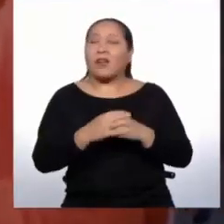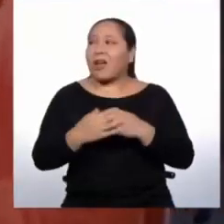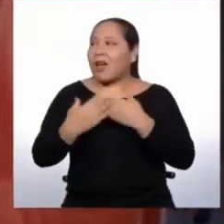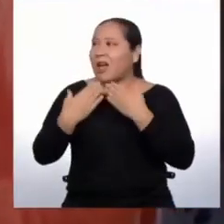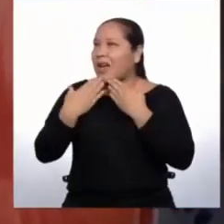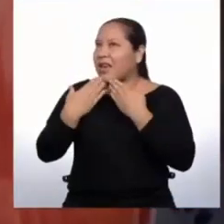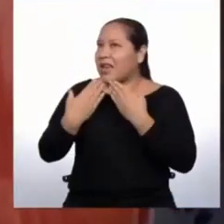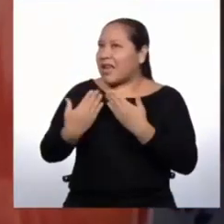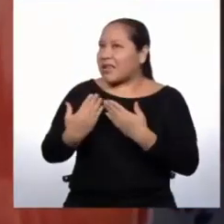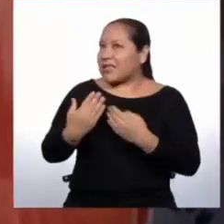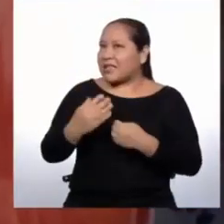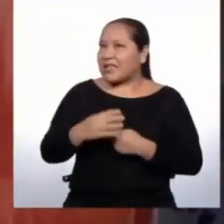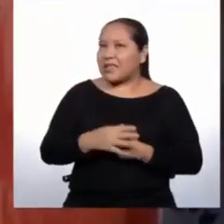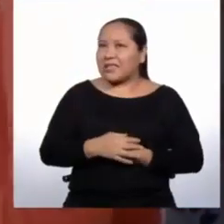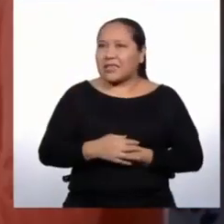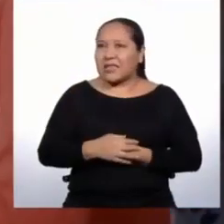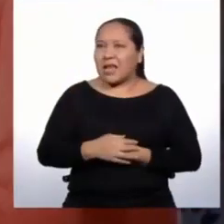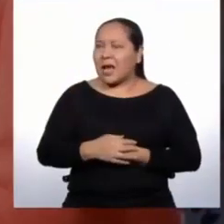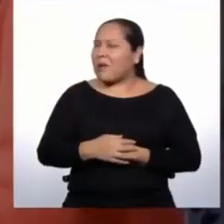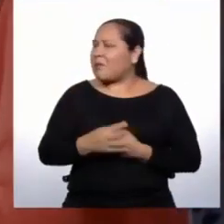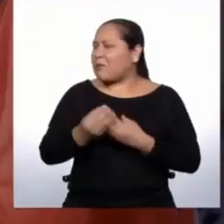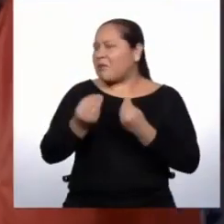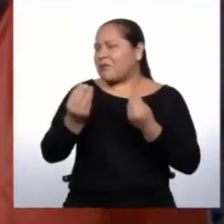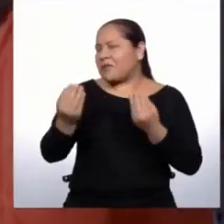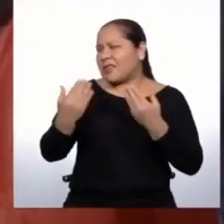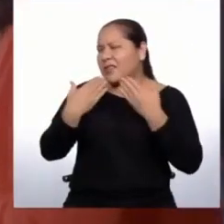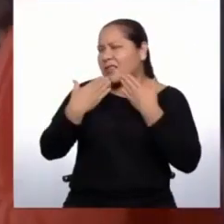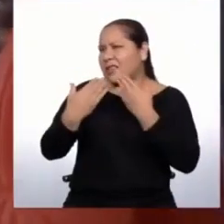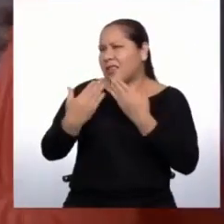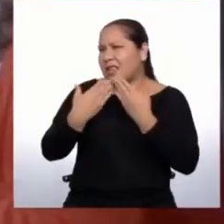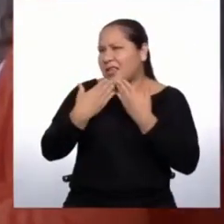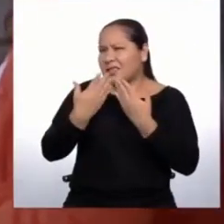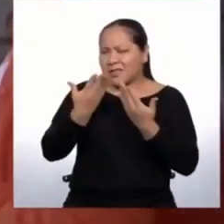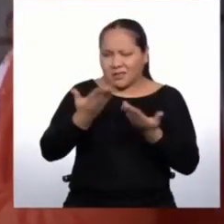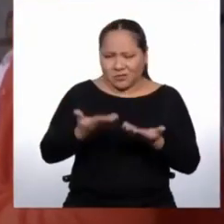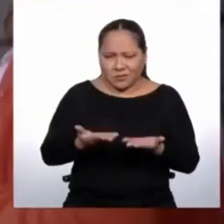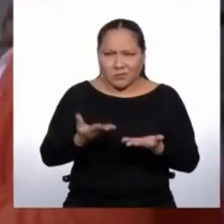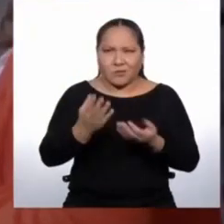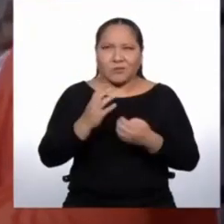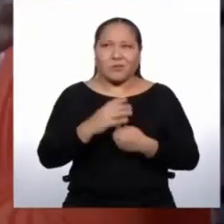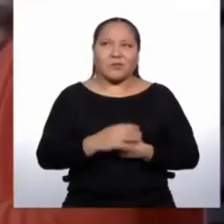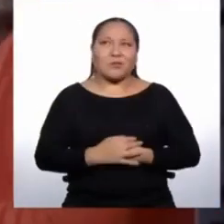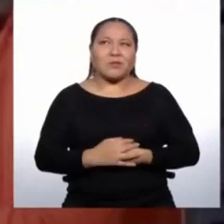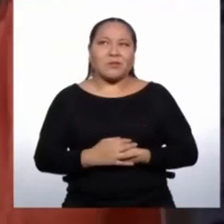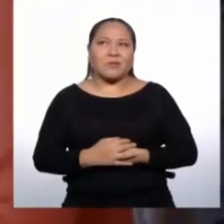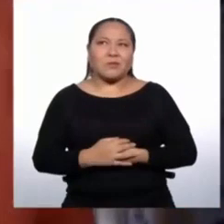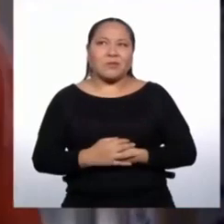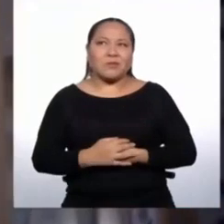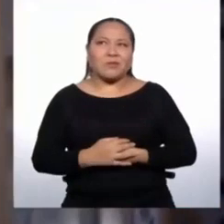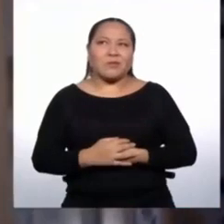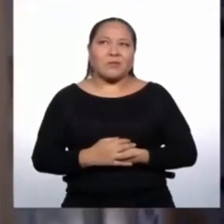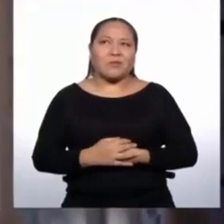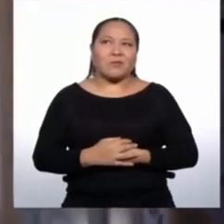Gracias. Mil gracias por el cariño.